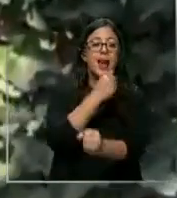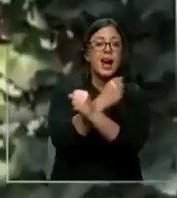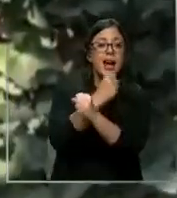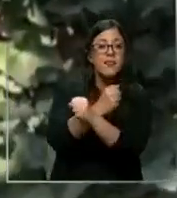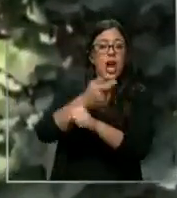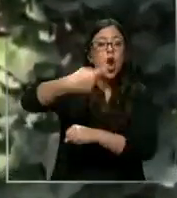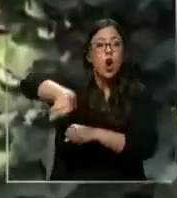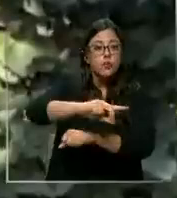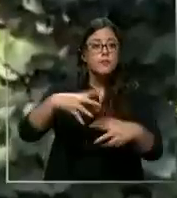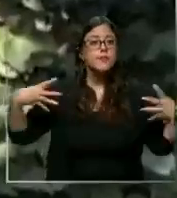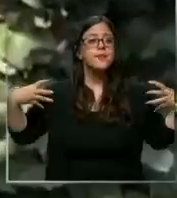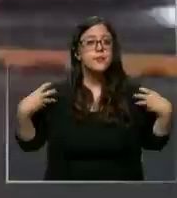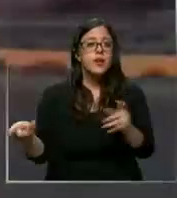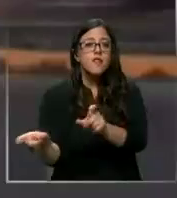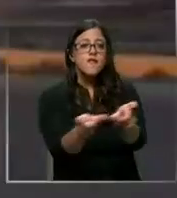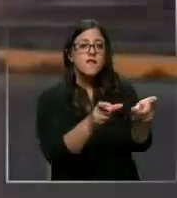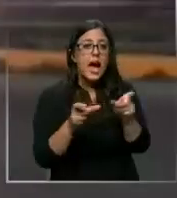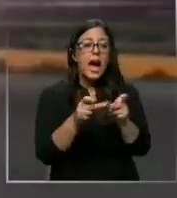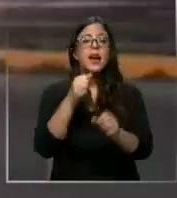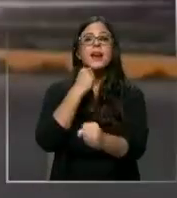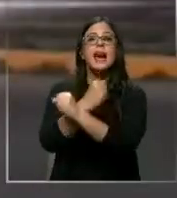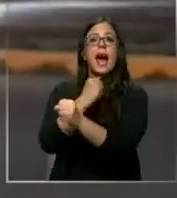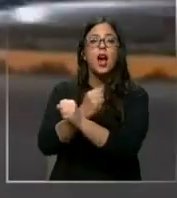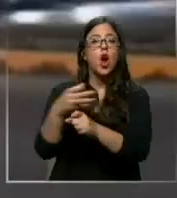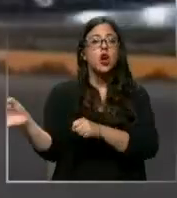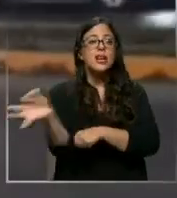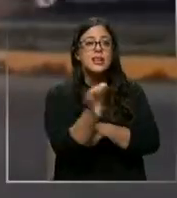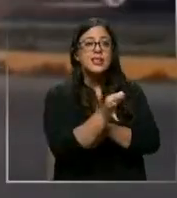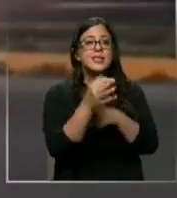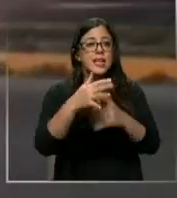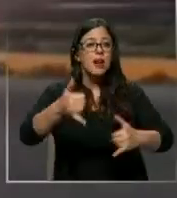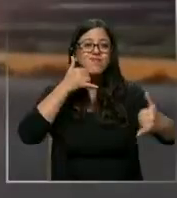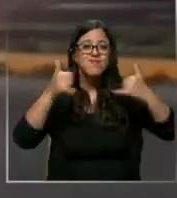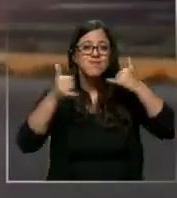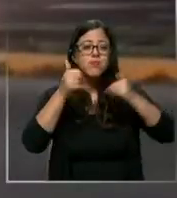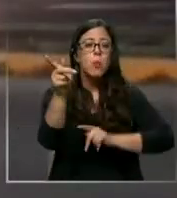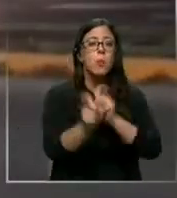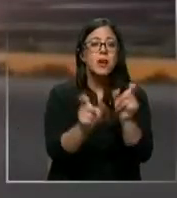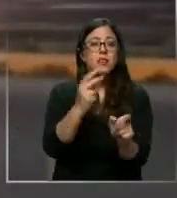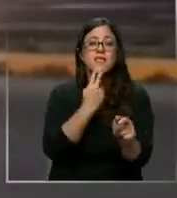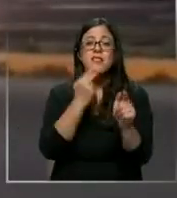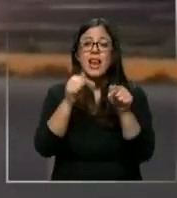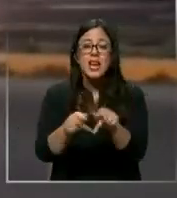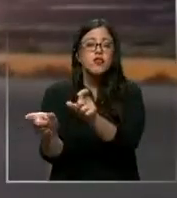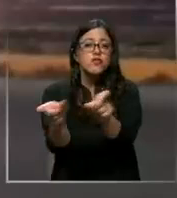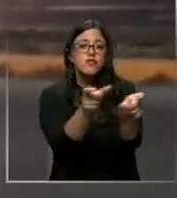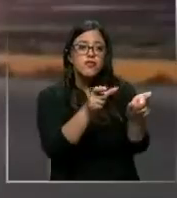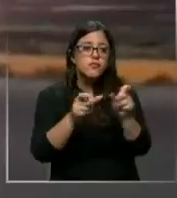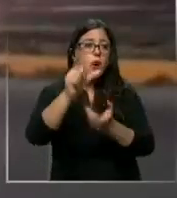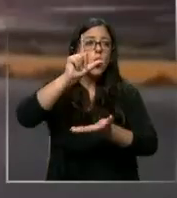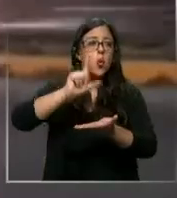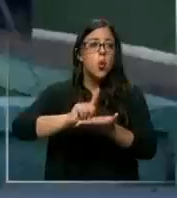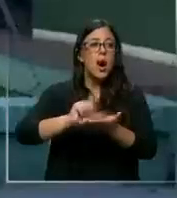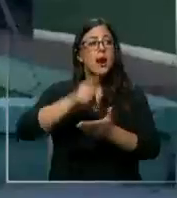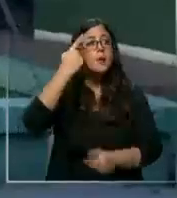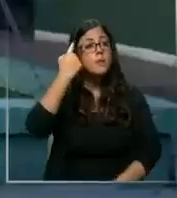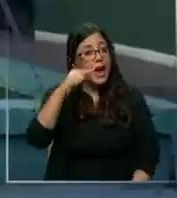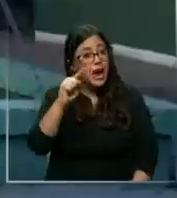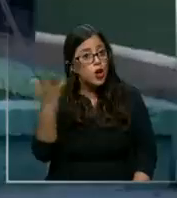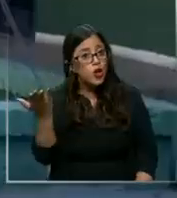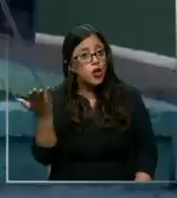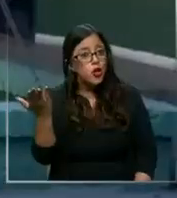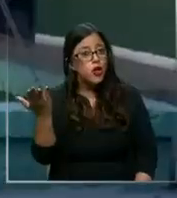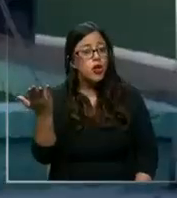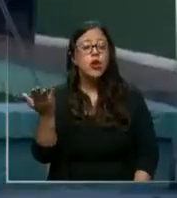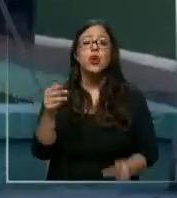quien tiene las facultades para fiscalizar. Carabineros asegura que tras los llamados de vecinos, fiscalizó el sector, pero Verifica